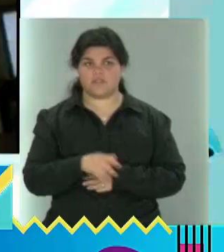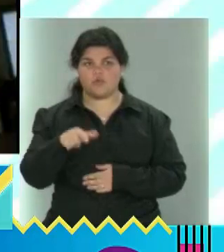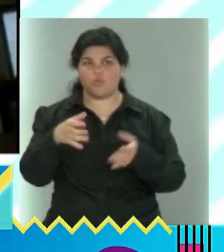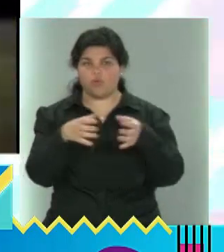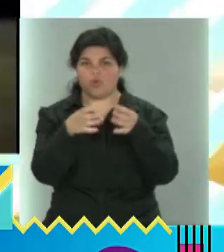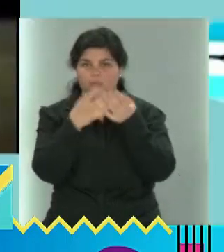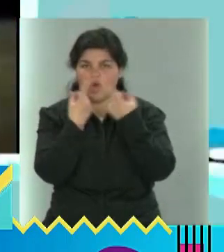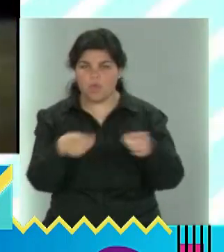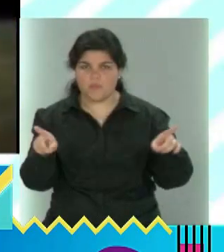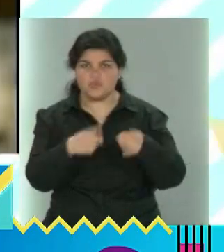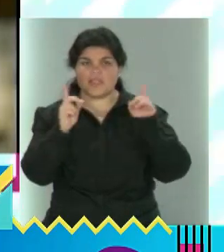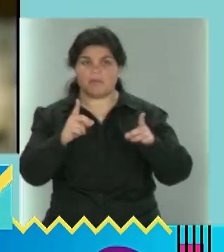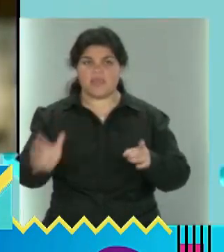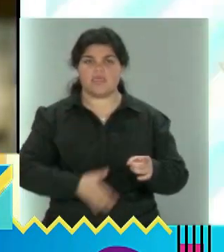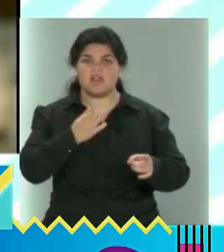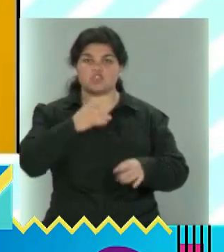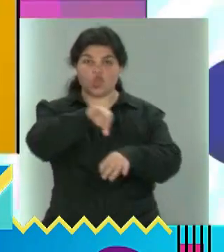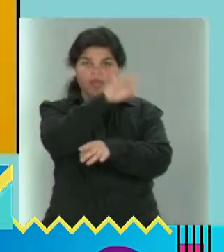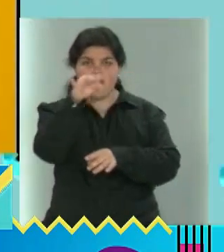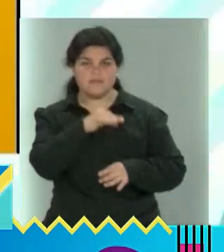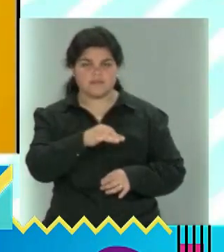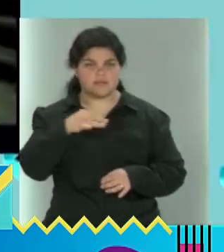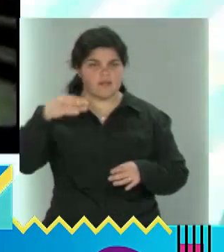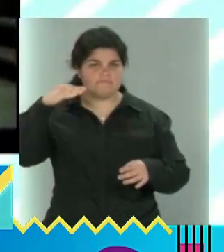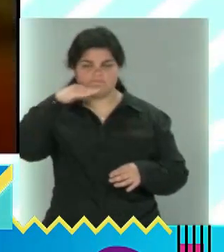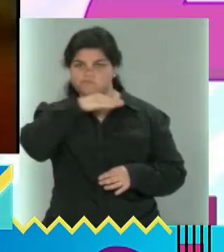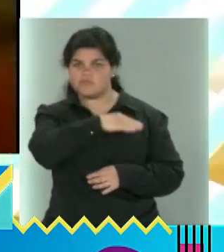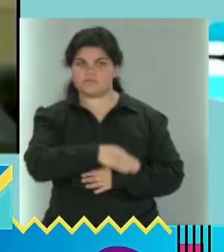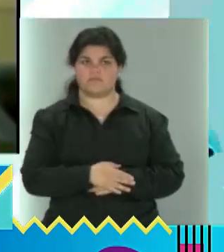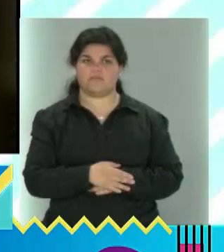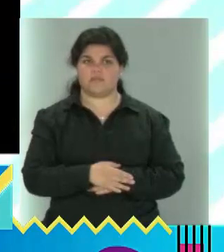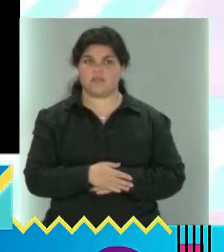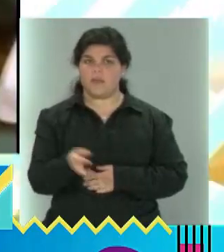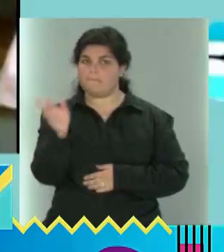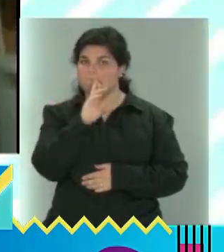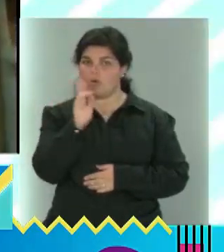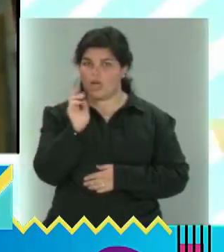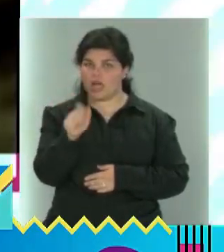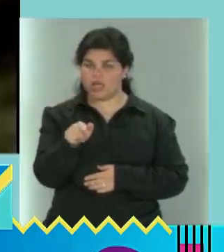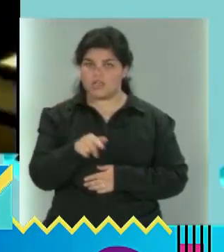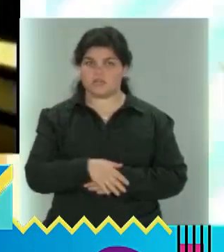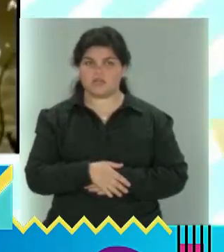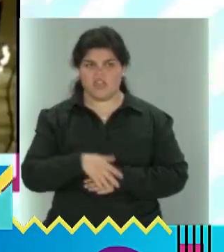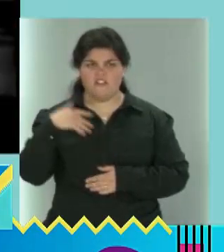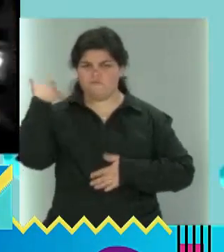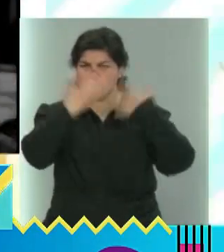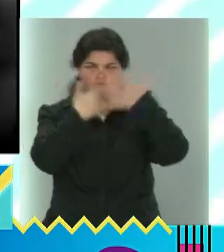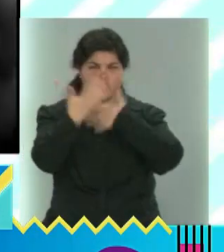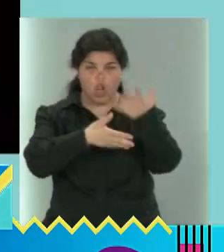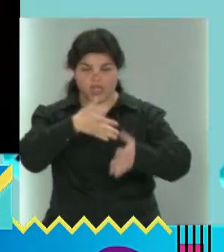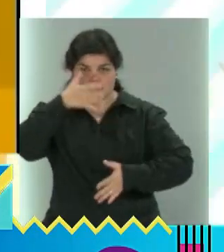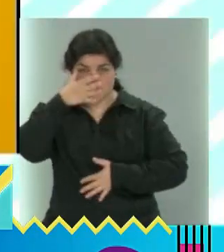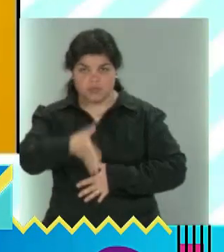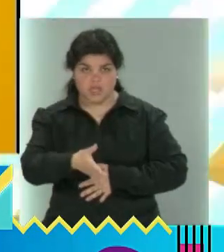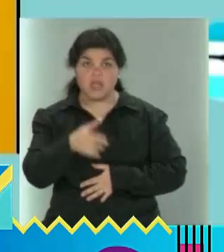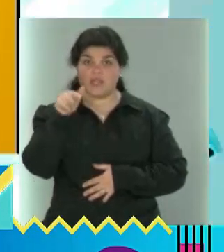sonora y una dirección de arte sumamente cuidadas. Kill Bill, si bien nos muestra mucha violencia, es una película